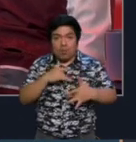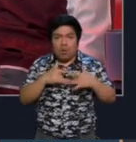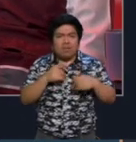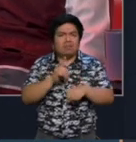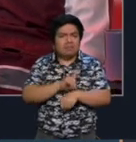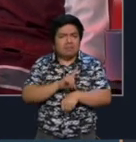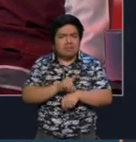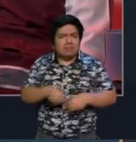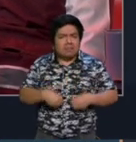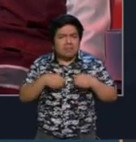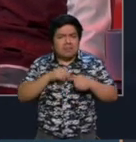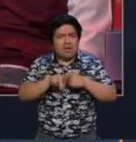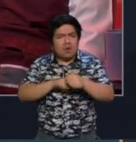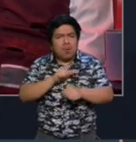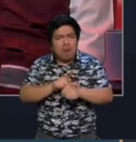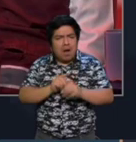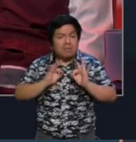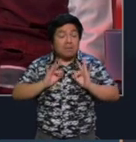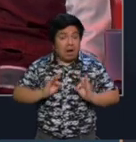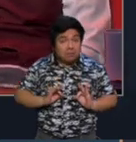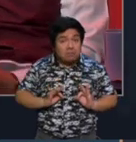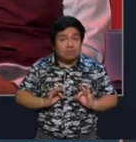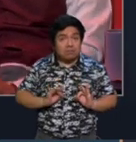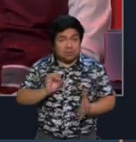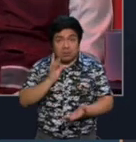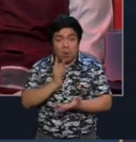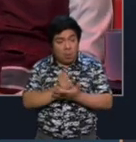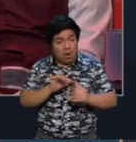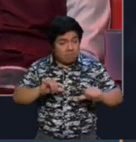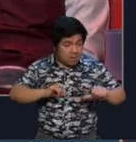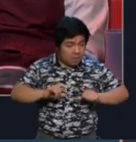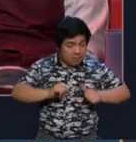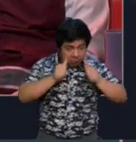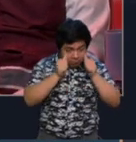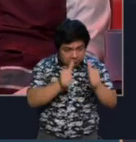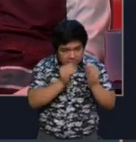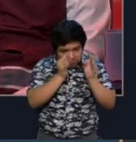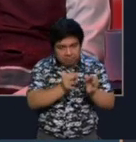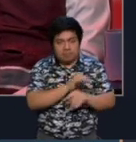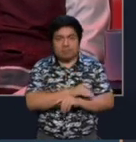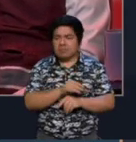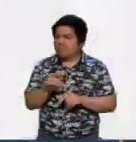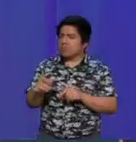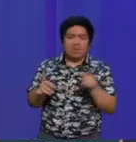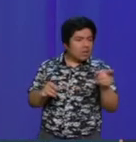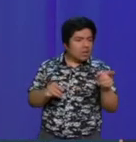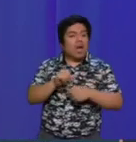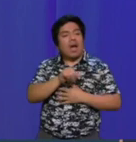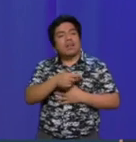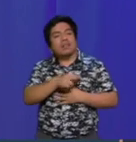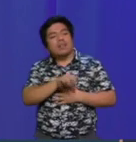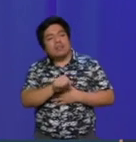su vida con normalidad, con tranquilidad y dedicarse a sus actividades. Eso tendría que ser. Muy bien. Andrés, ¿cuáles serían